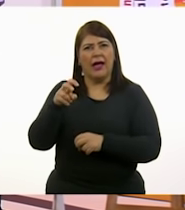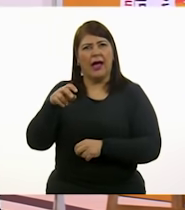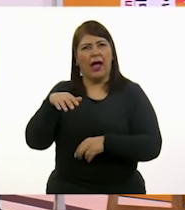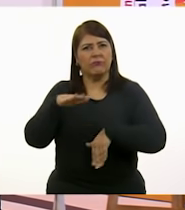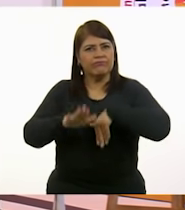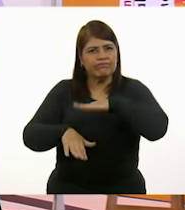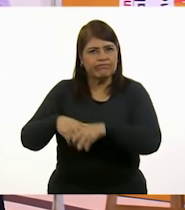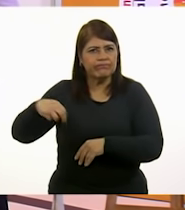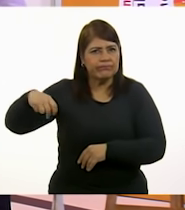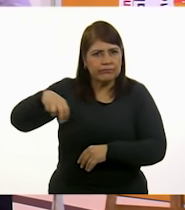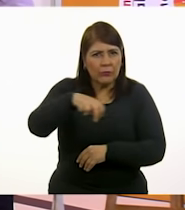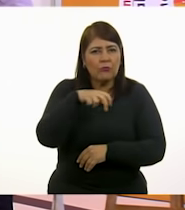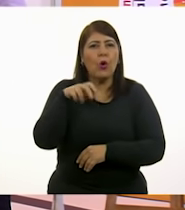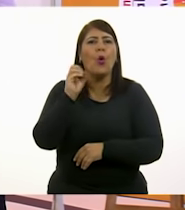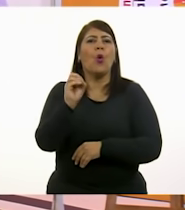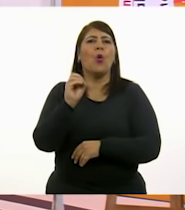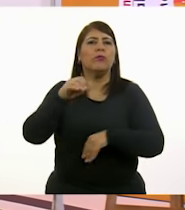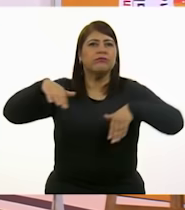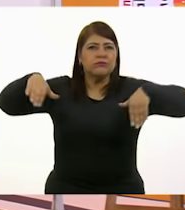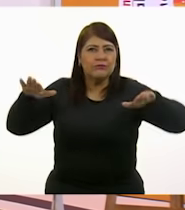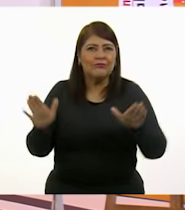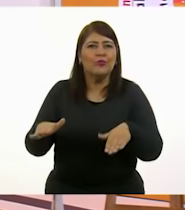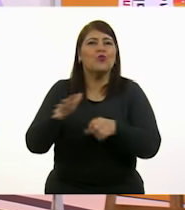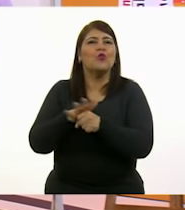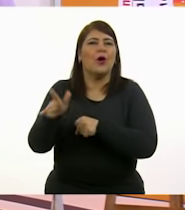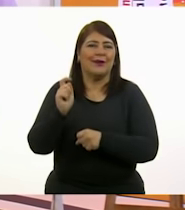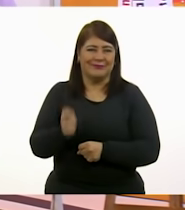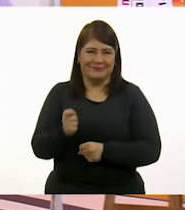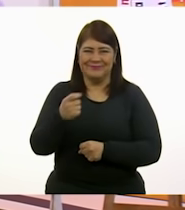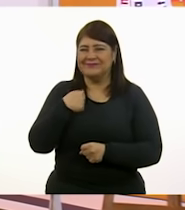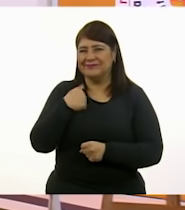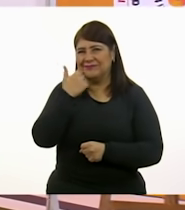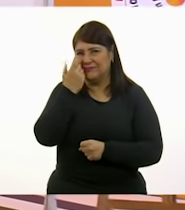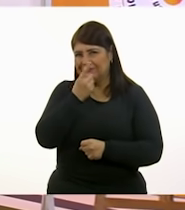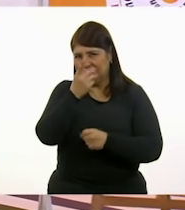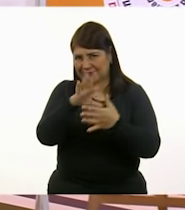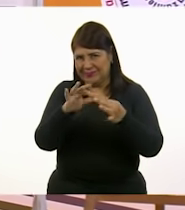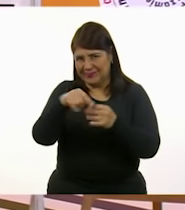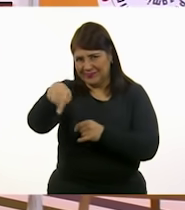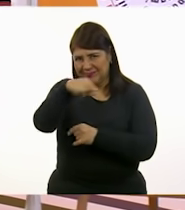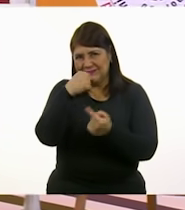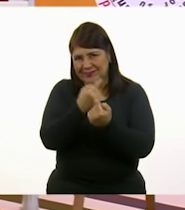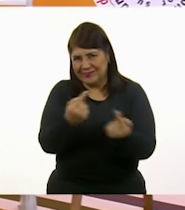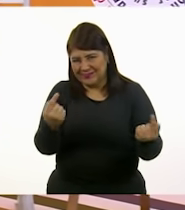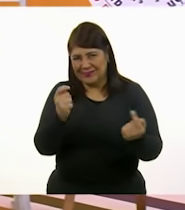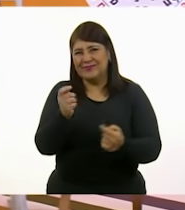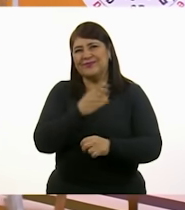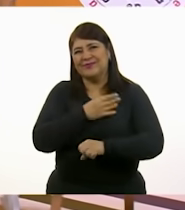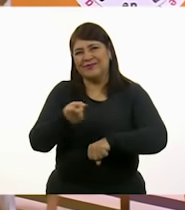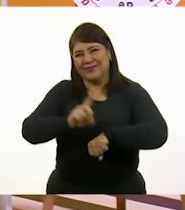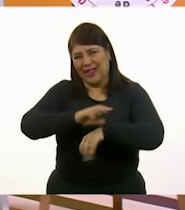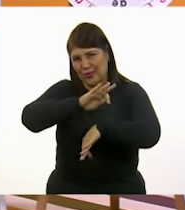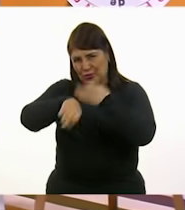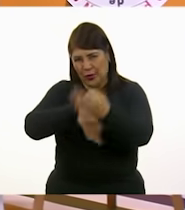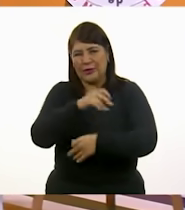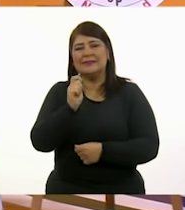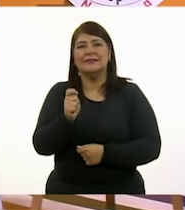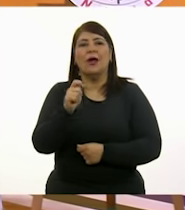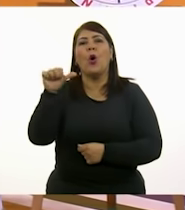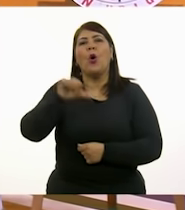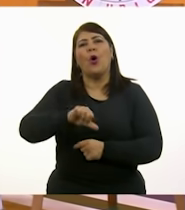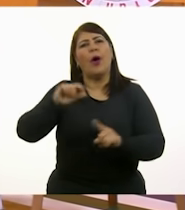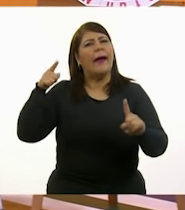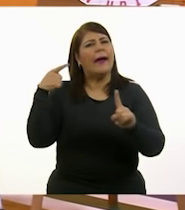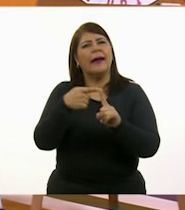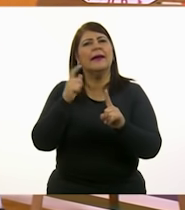volar, profe Ahorita te voy a platicar, Pepe. Muy bien. Pero antes, déjame comentarles a los niños ahí en casa. ¡Buenos días a todos! Hoy vamos a seguir